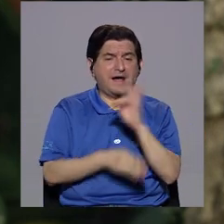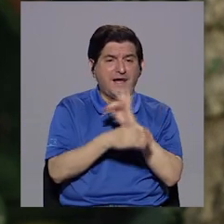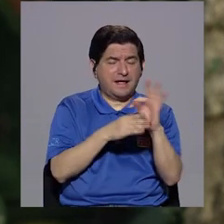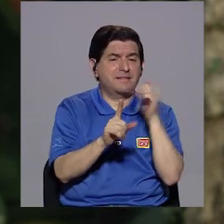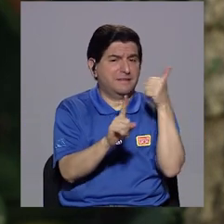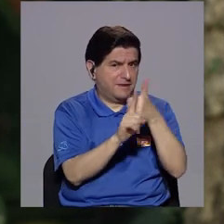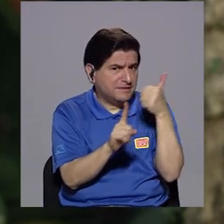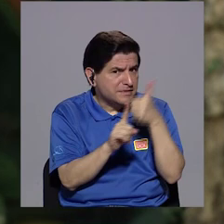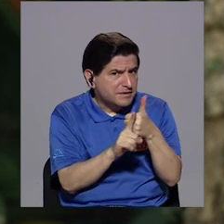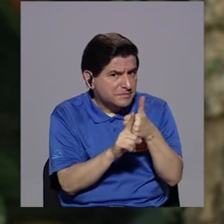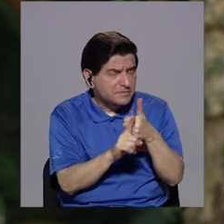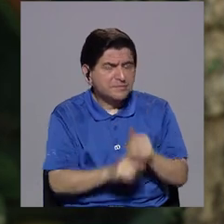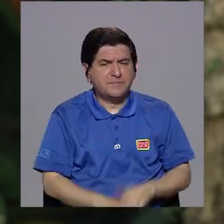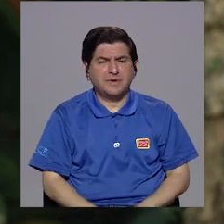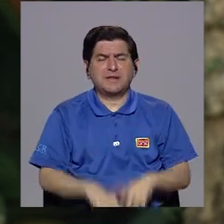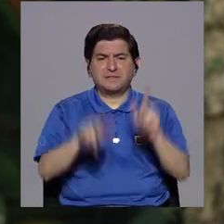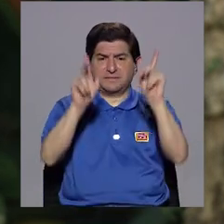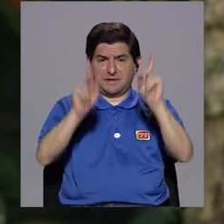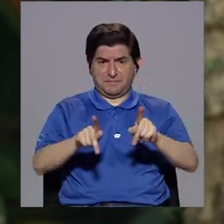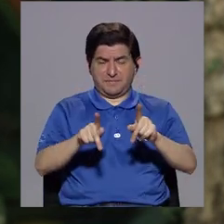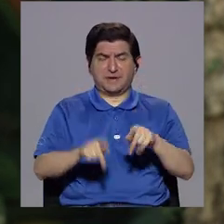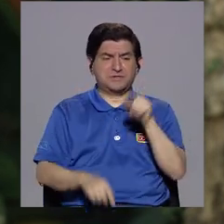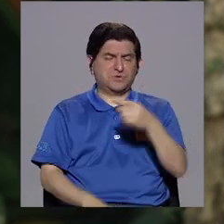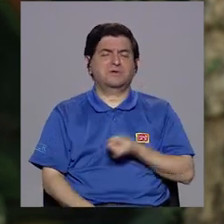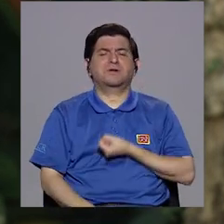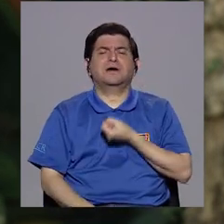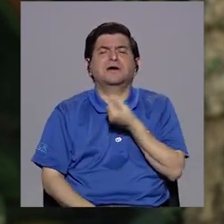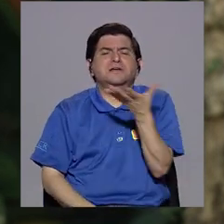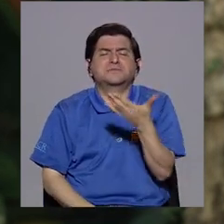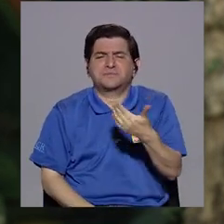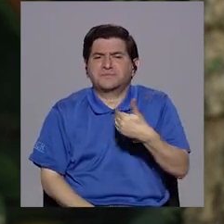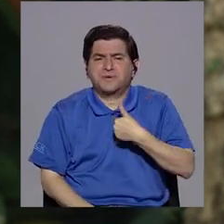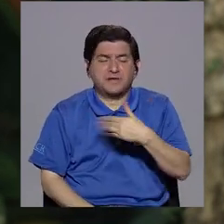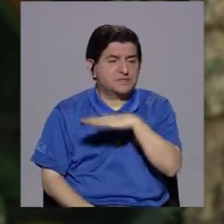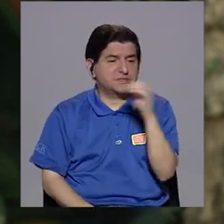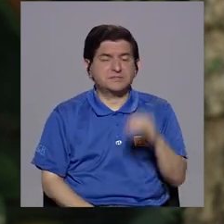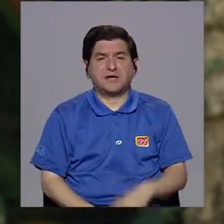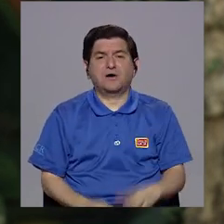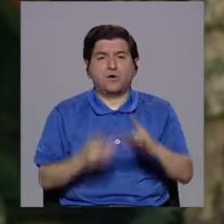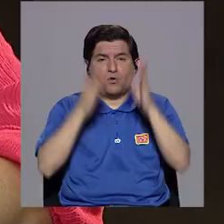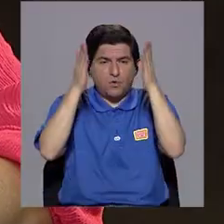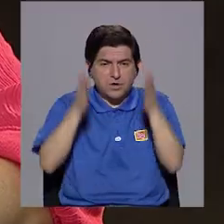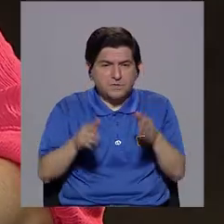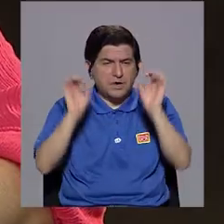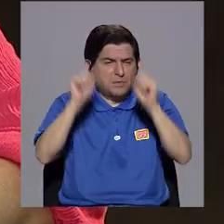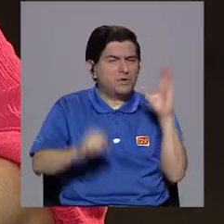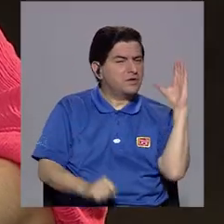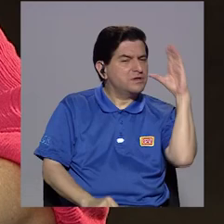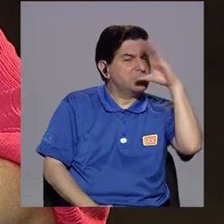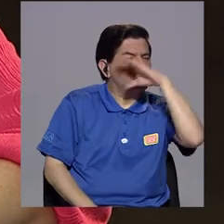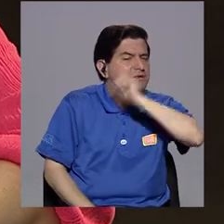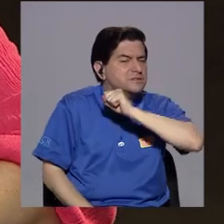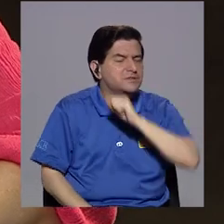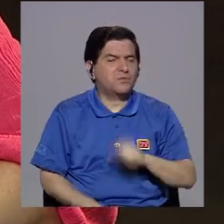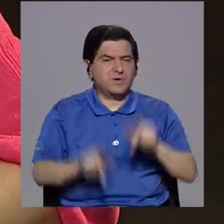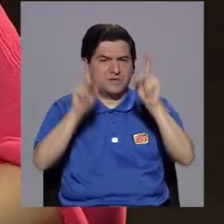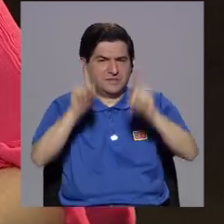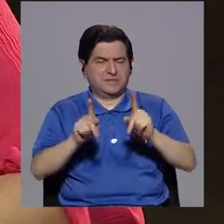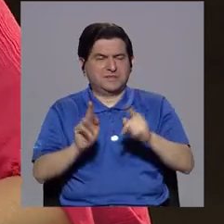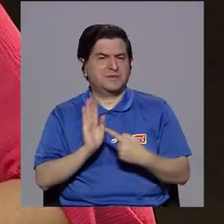de la terapia como tal, ¿verdad? De lo que la persona manifieste que tiene o lo que el especialista pueda ver que la